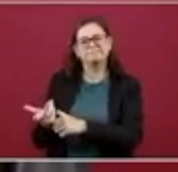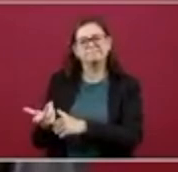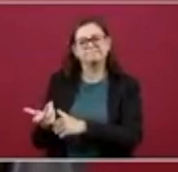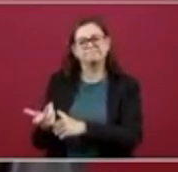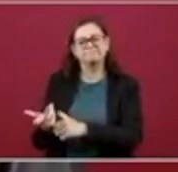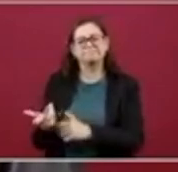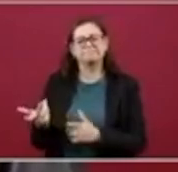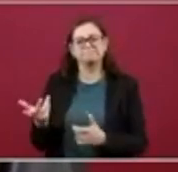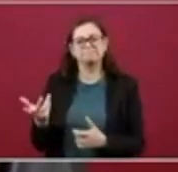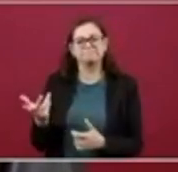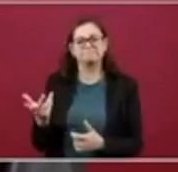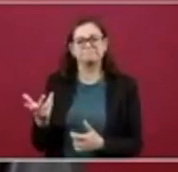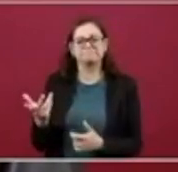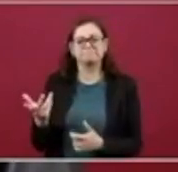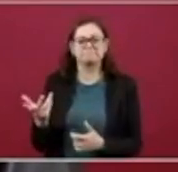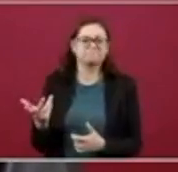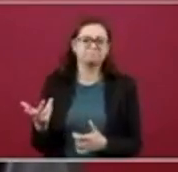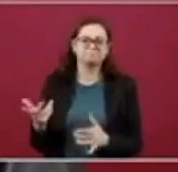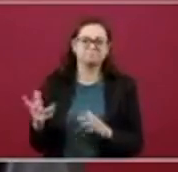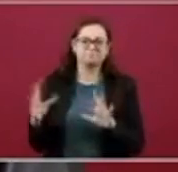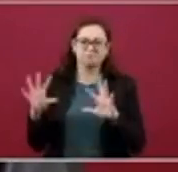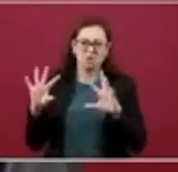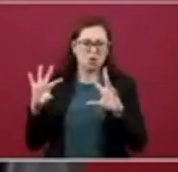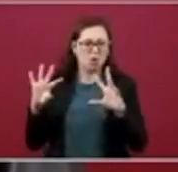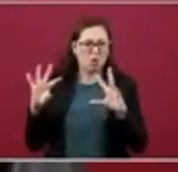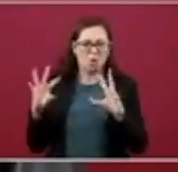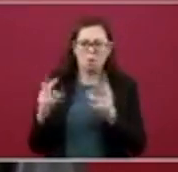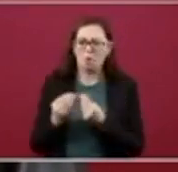se creó todo un movimiento